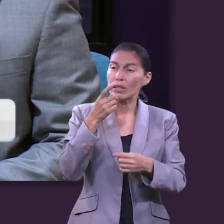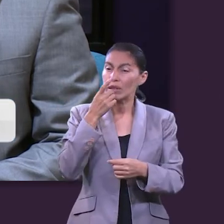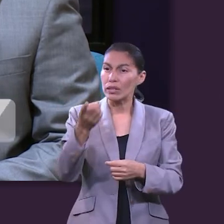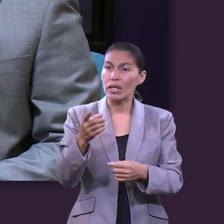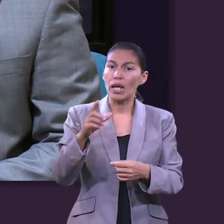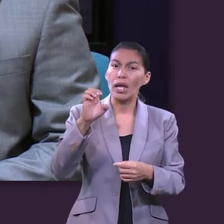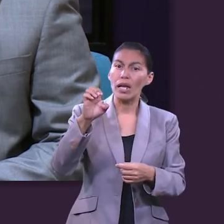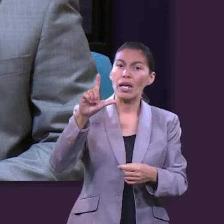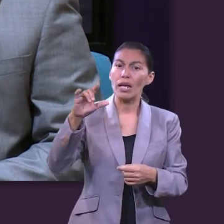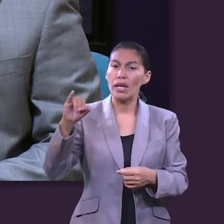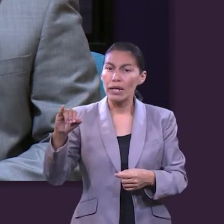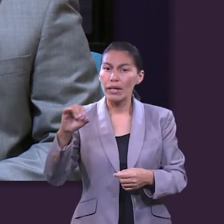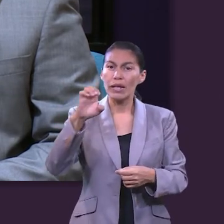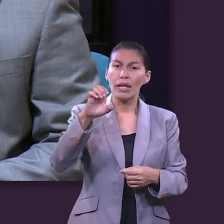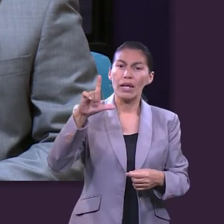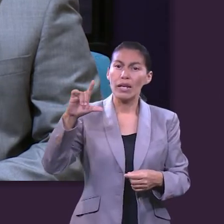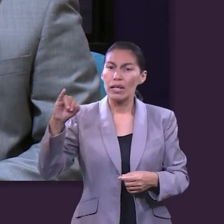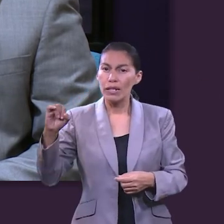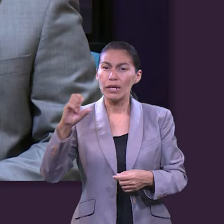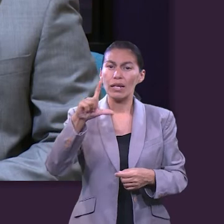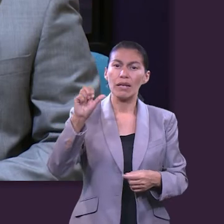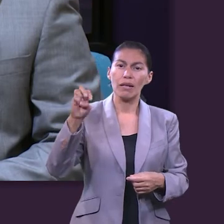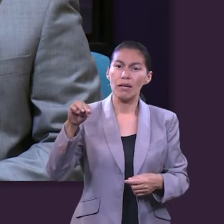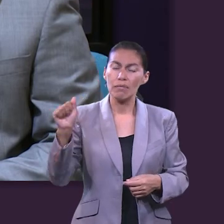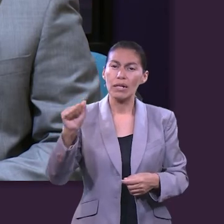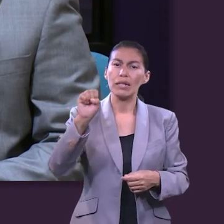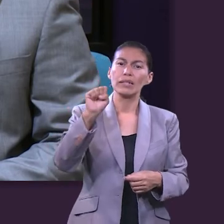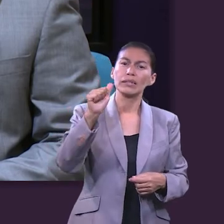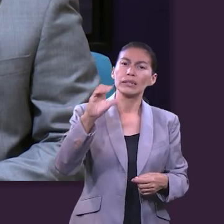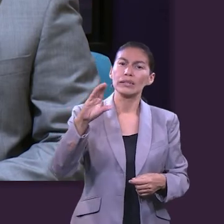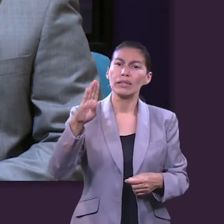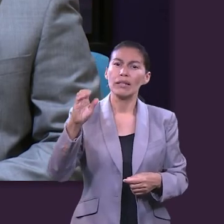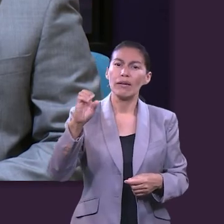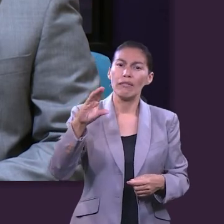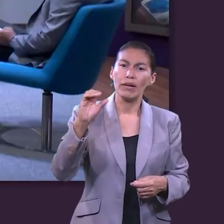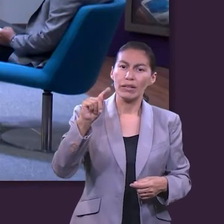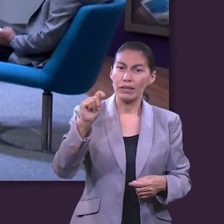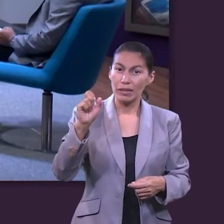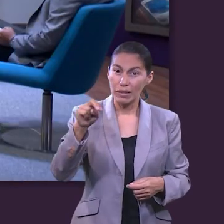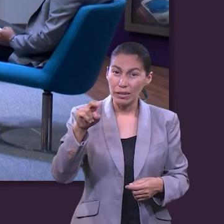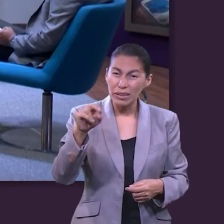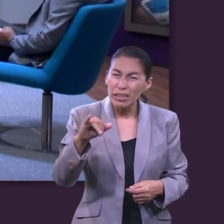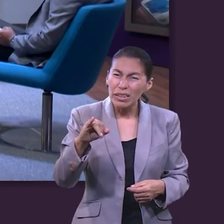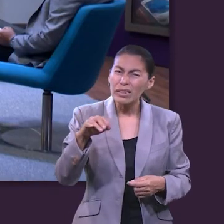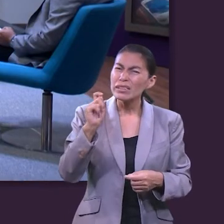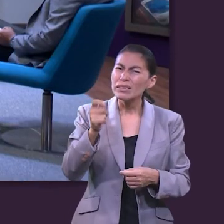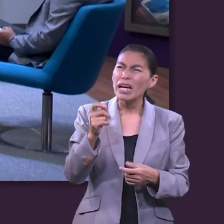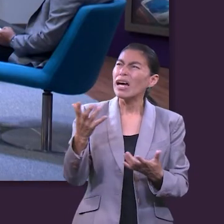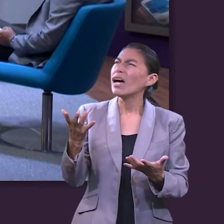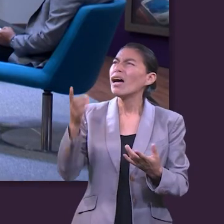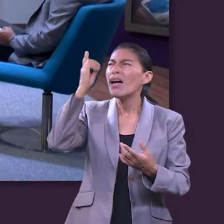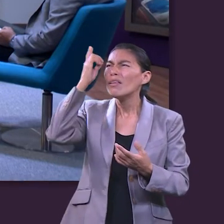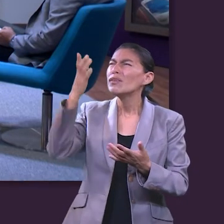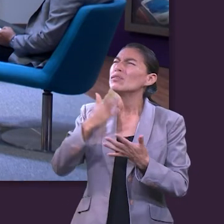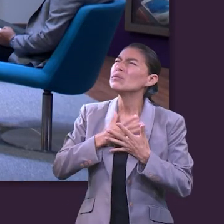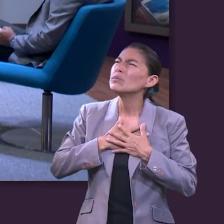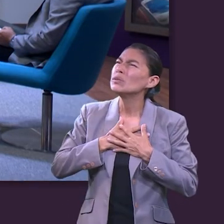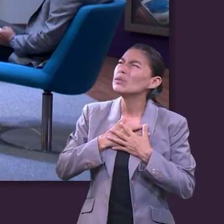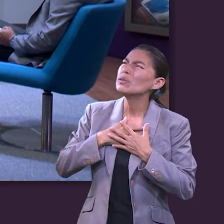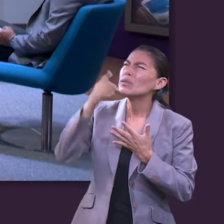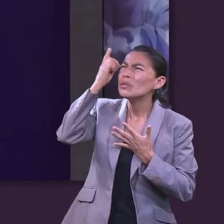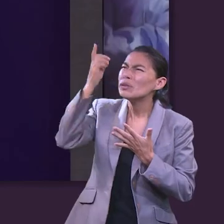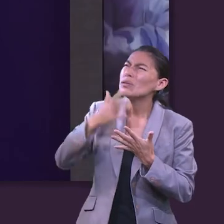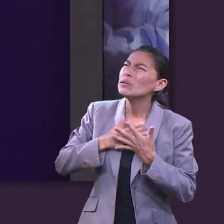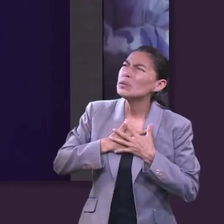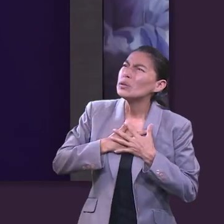que traducido es, Dios mío, Dios mío, ¿por qué me has desamparado? Y algunos de los que estaban allí decían al oír, Mira,